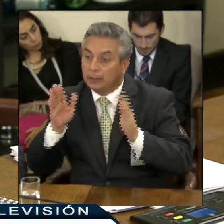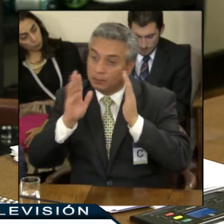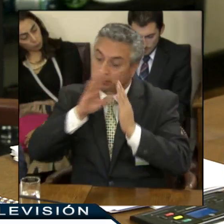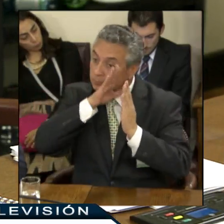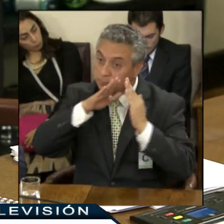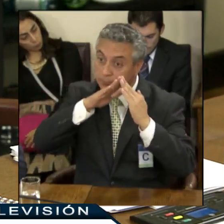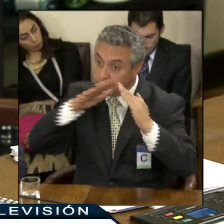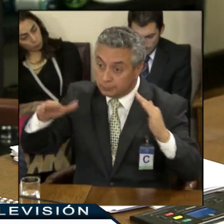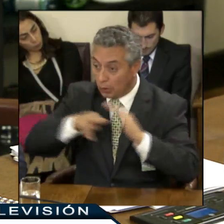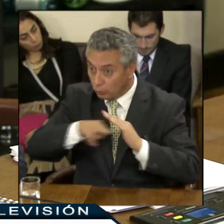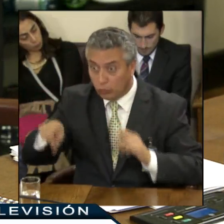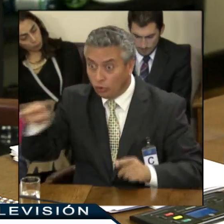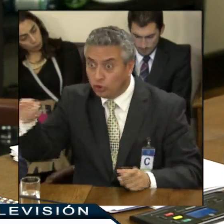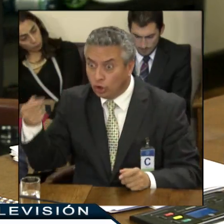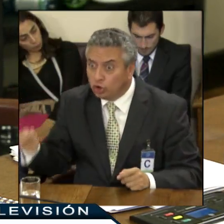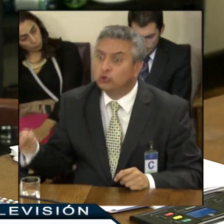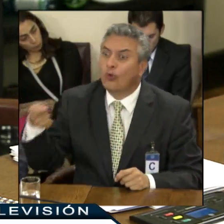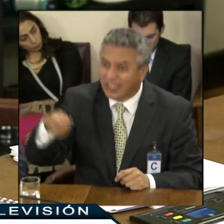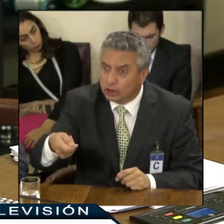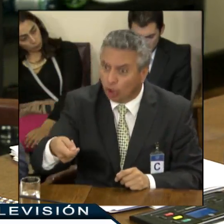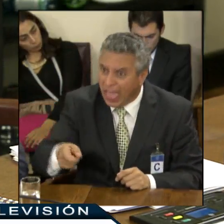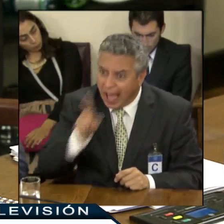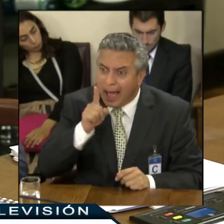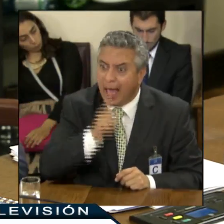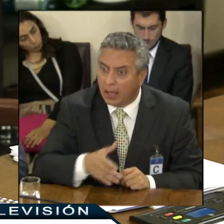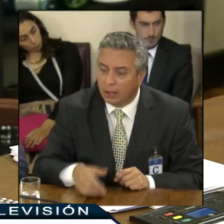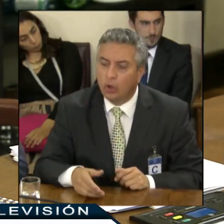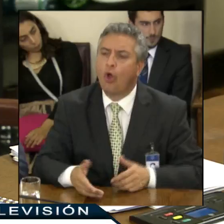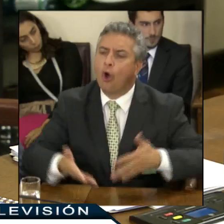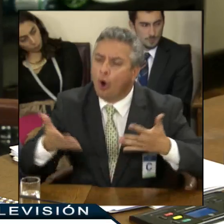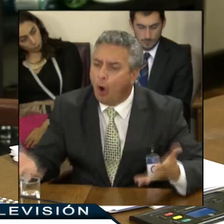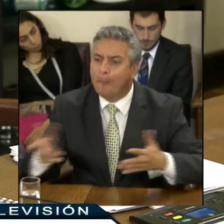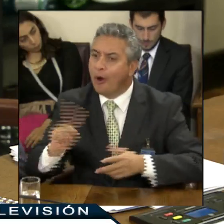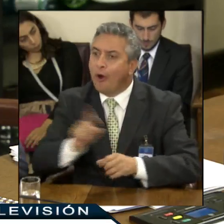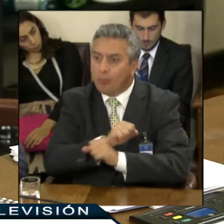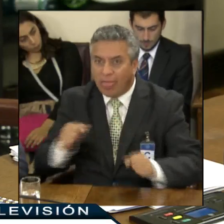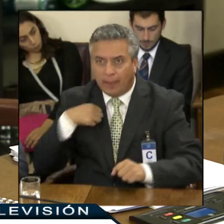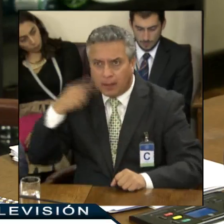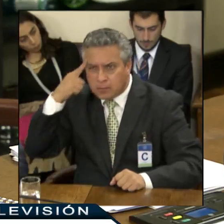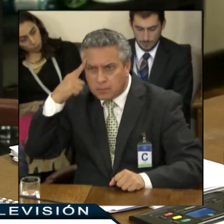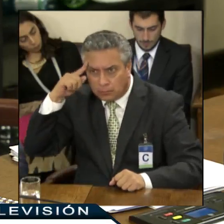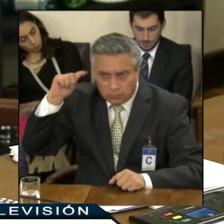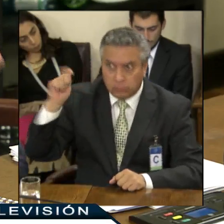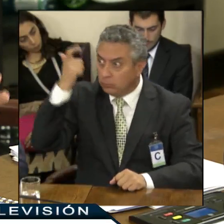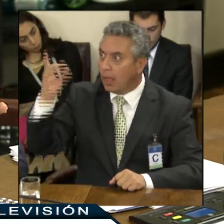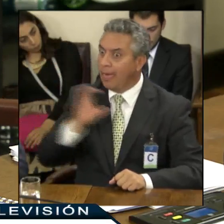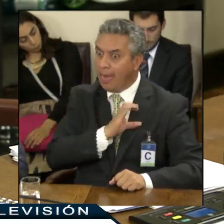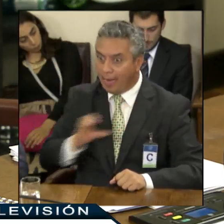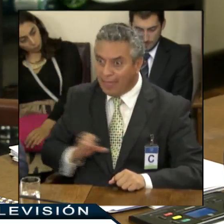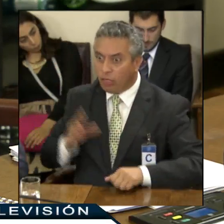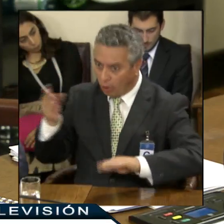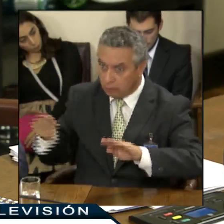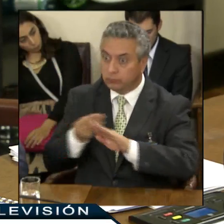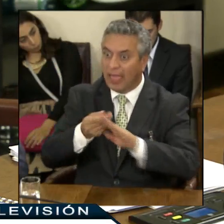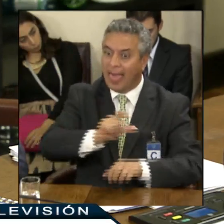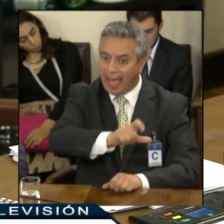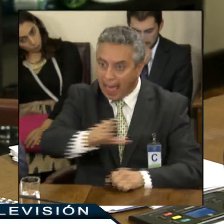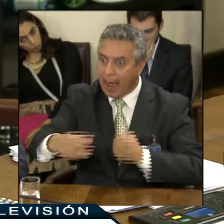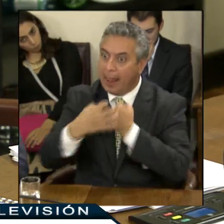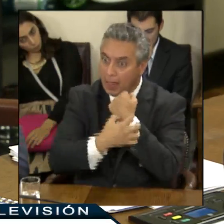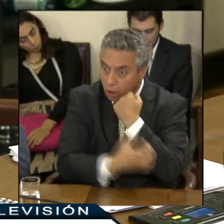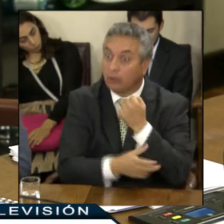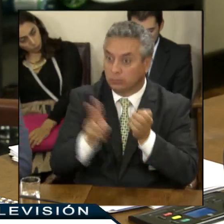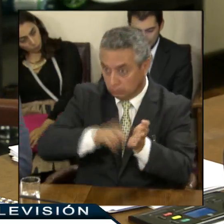esa subvención existe Cómo es que no nos podemos inventar una forma con respaldo del Estado para estos canales que son más chicos que